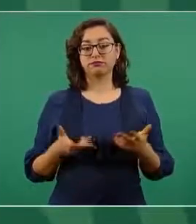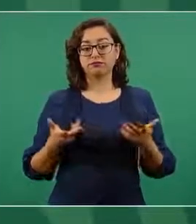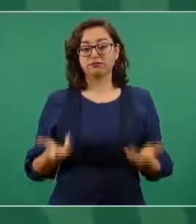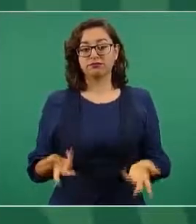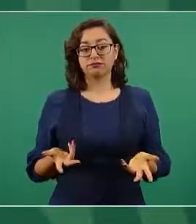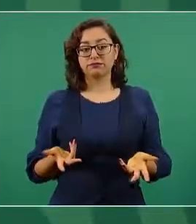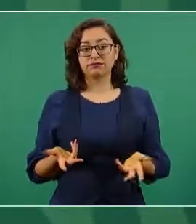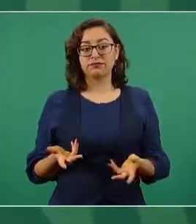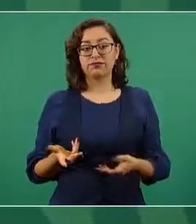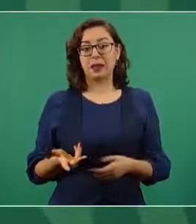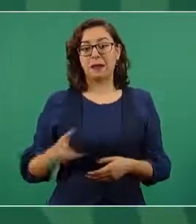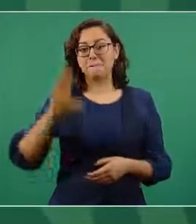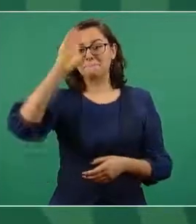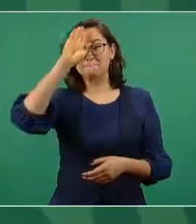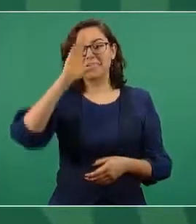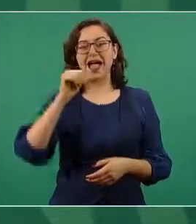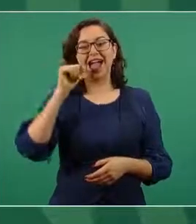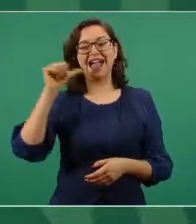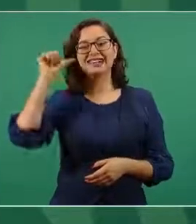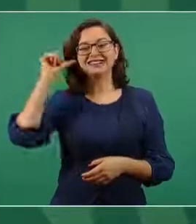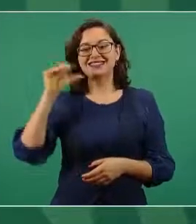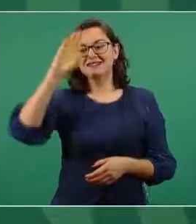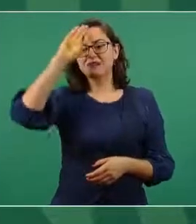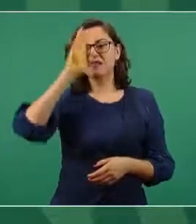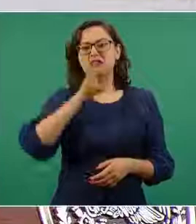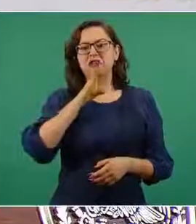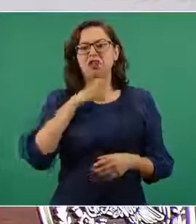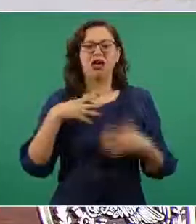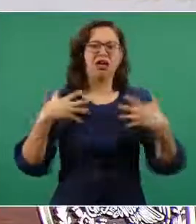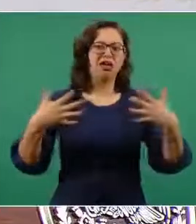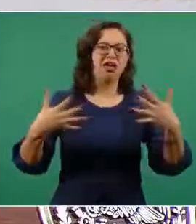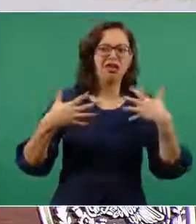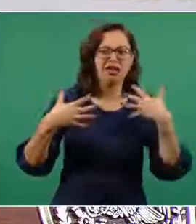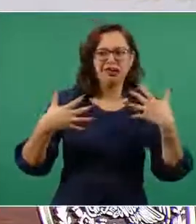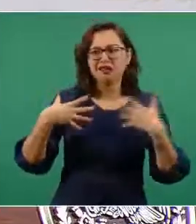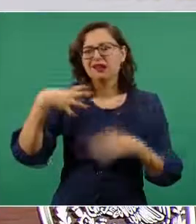quejas de que era mucho el calor y